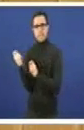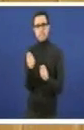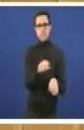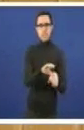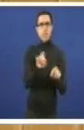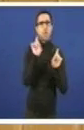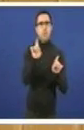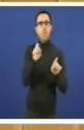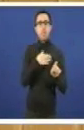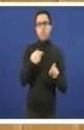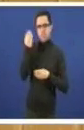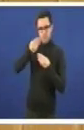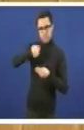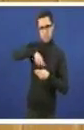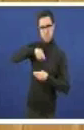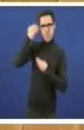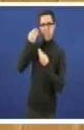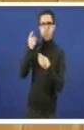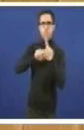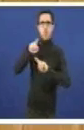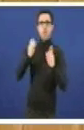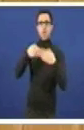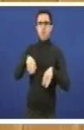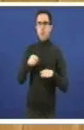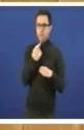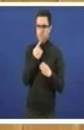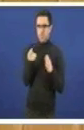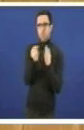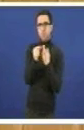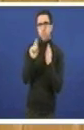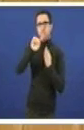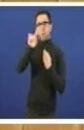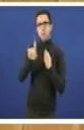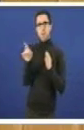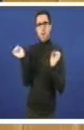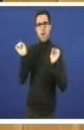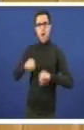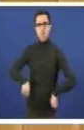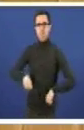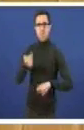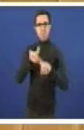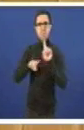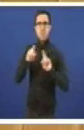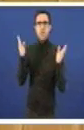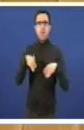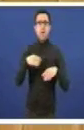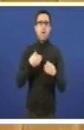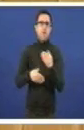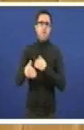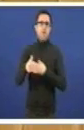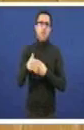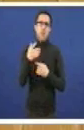que non ten que haber tampouco ningún problema para aprobar o punto primeiro desta moción e que se faga a realidade este